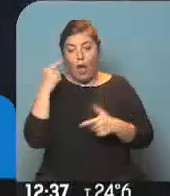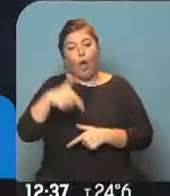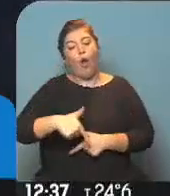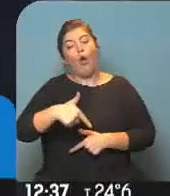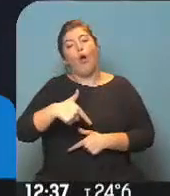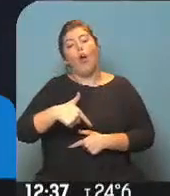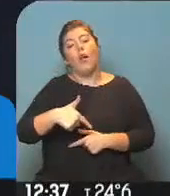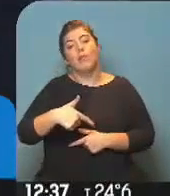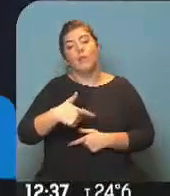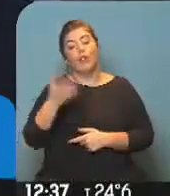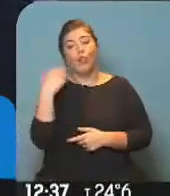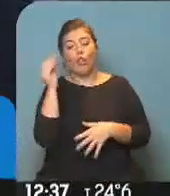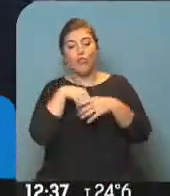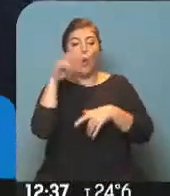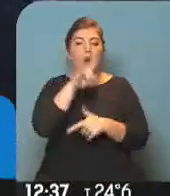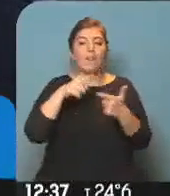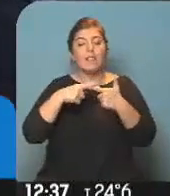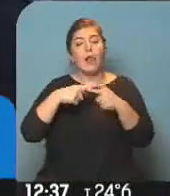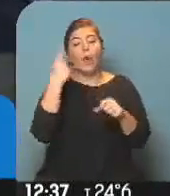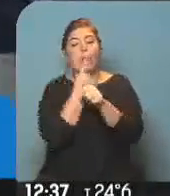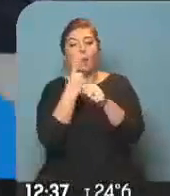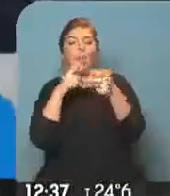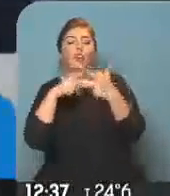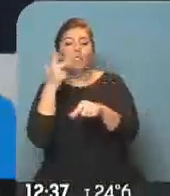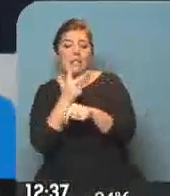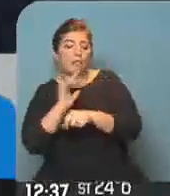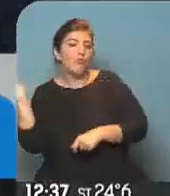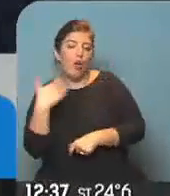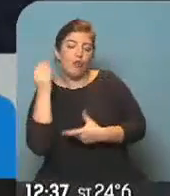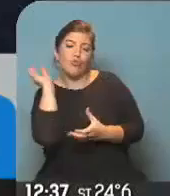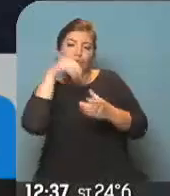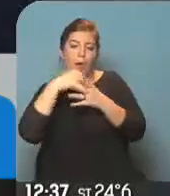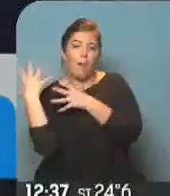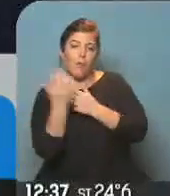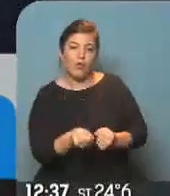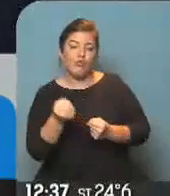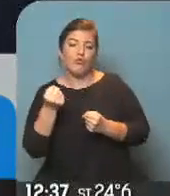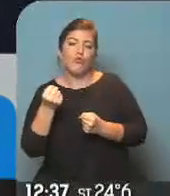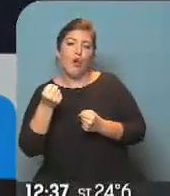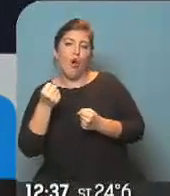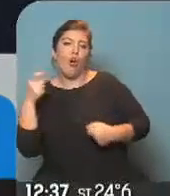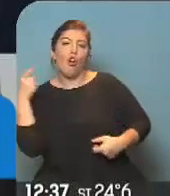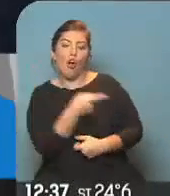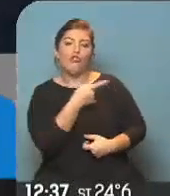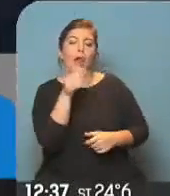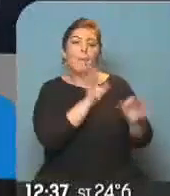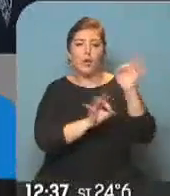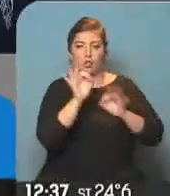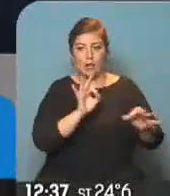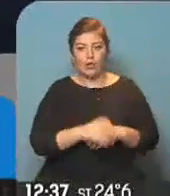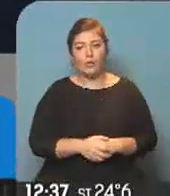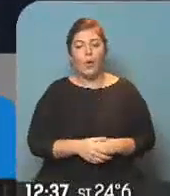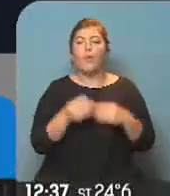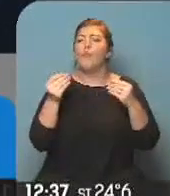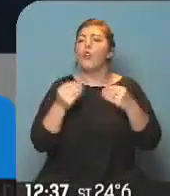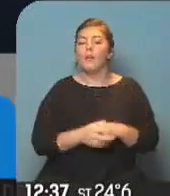primarios, terciarios, se han sumado a esta protesta en contra del proyecto que se trata en la legislatura. Santiago Gándara, ¿por qué? Mira, en principio porque